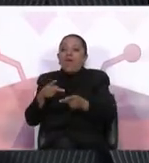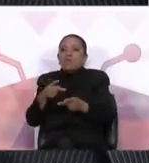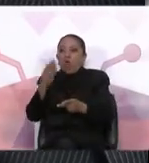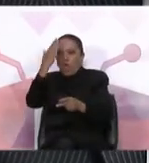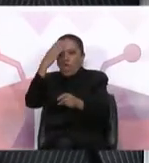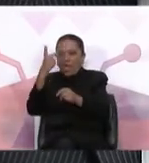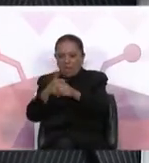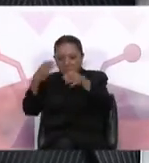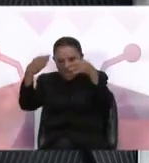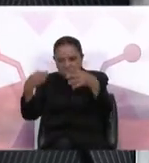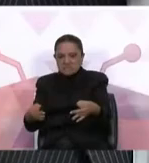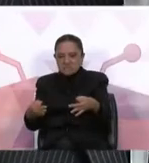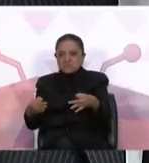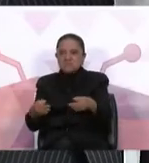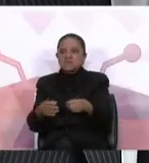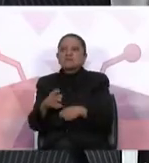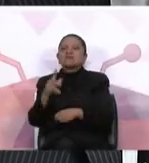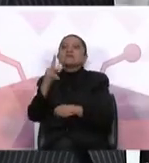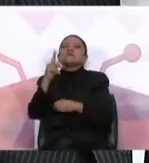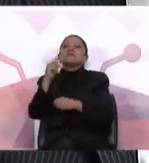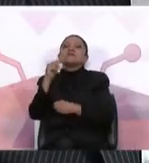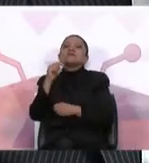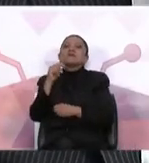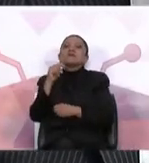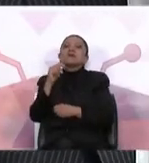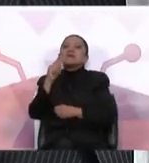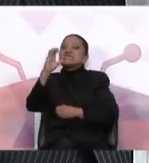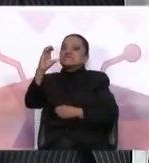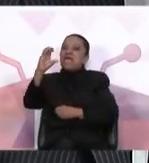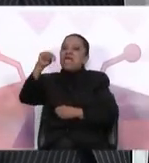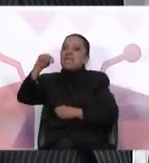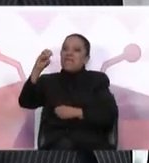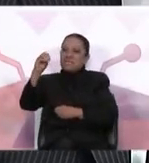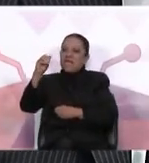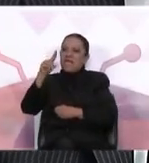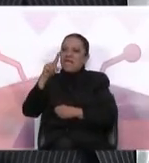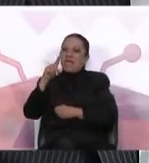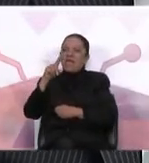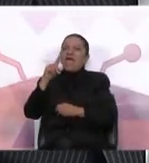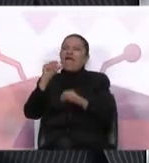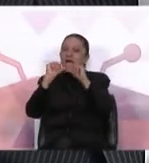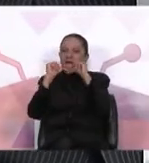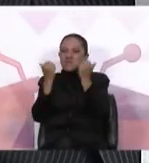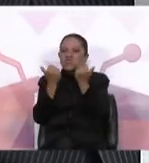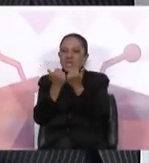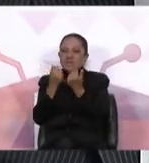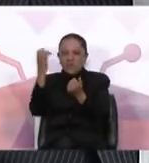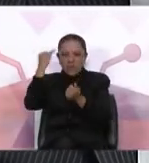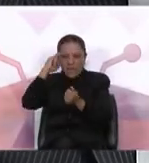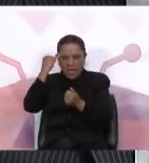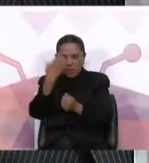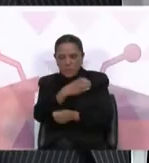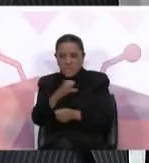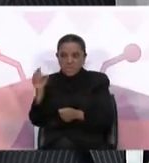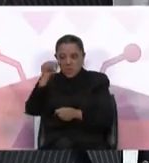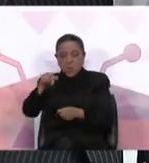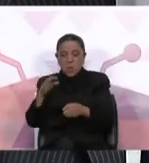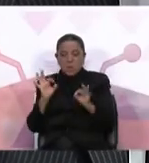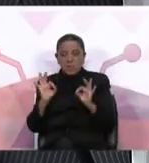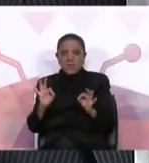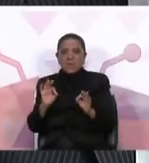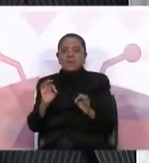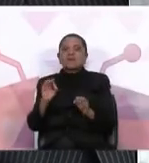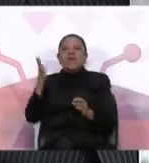una organización campesina importante para poner los palos mexicanos josé maría morelos y pavón mi héroe el cielo de la nación